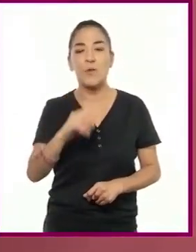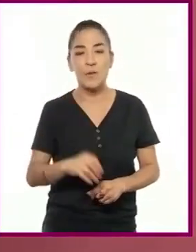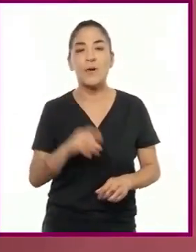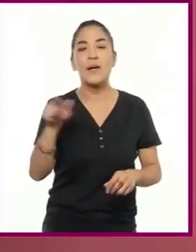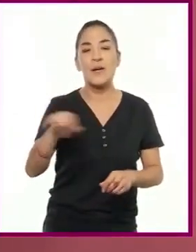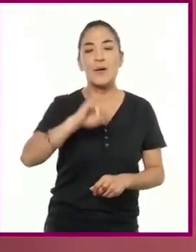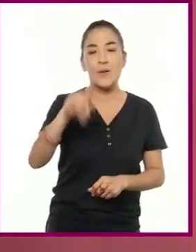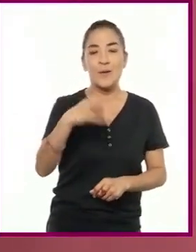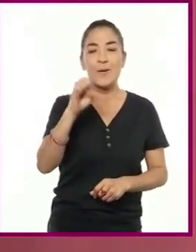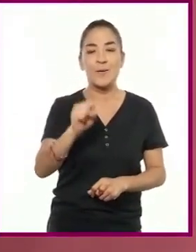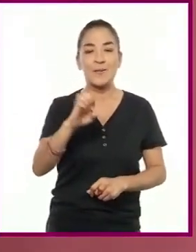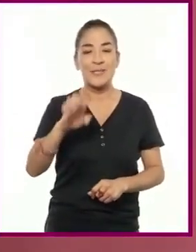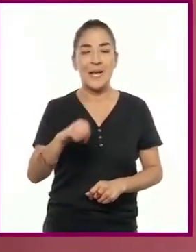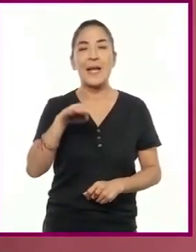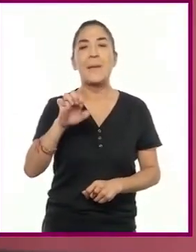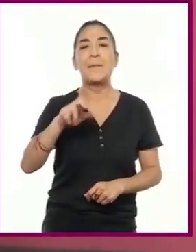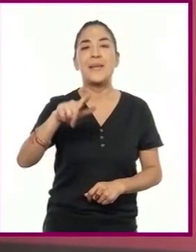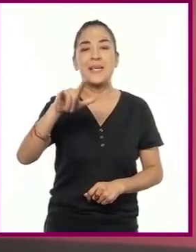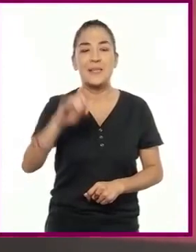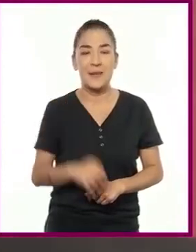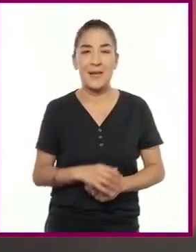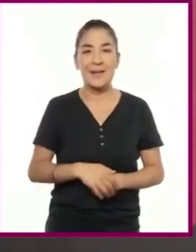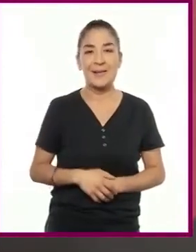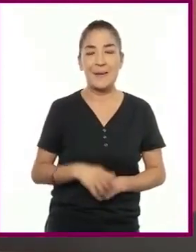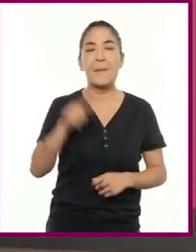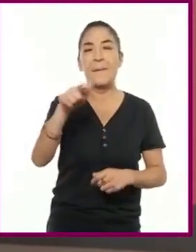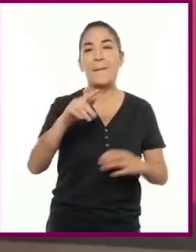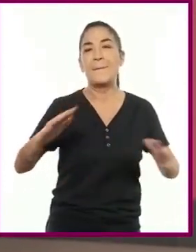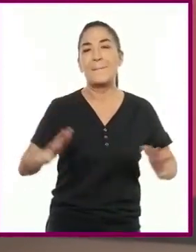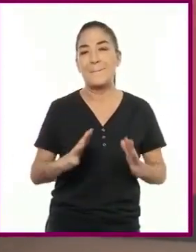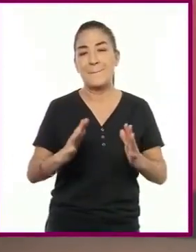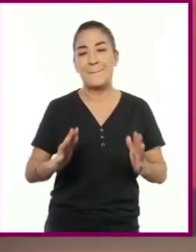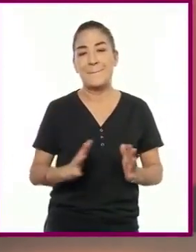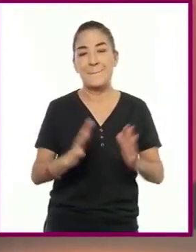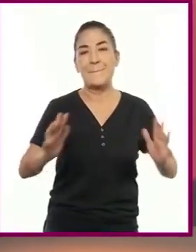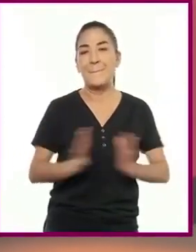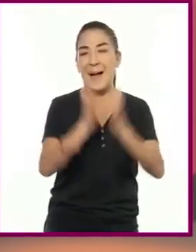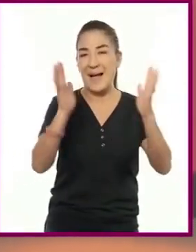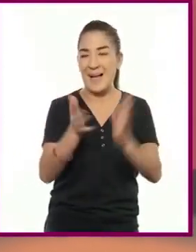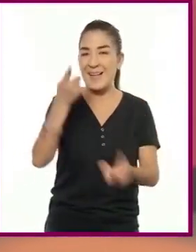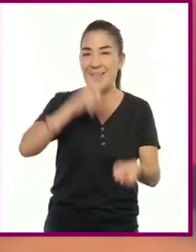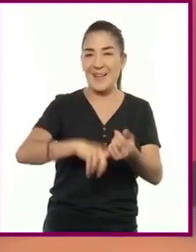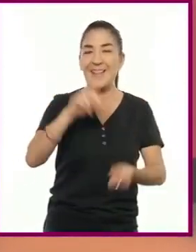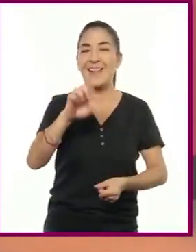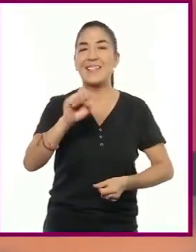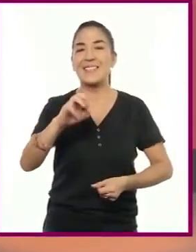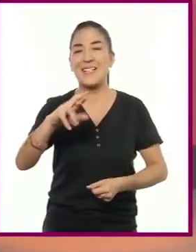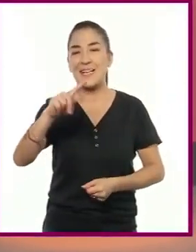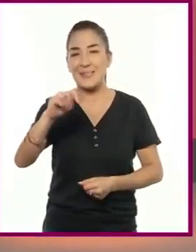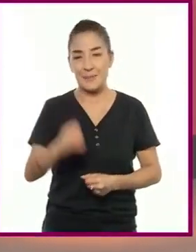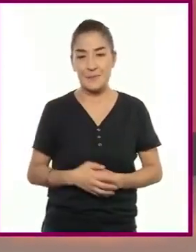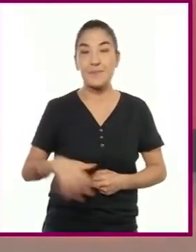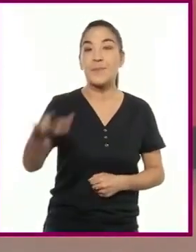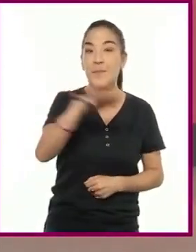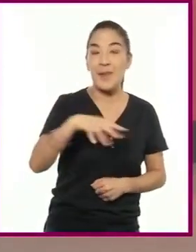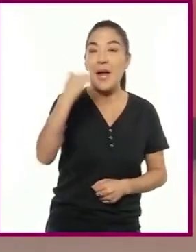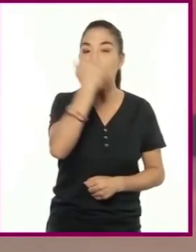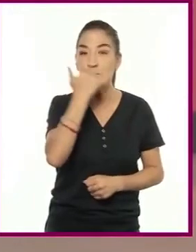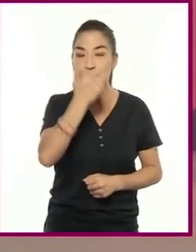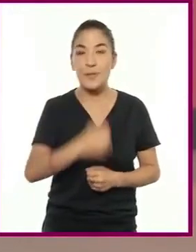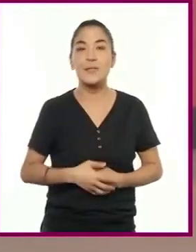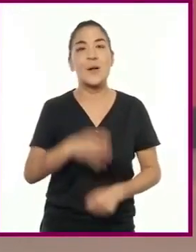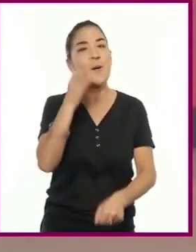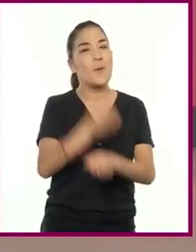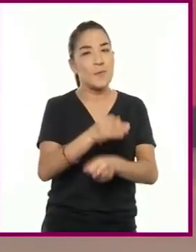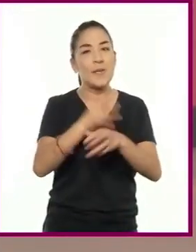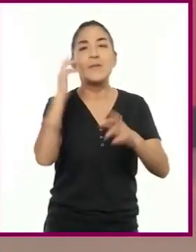de José Emilio Pacheco, Las batallas en el desierto. Alumnas y alumnos, hemos analizado